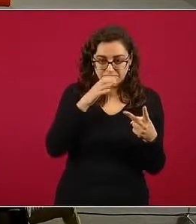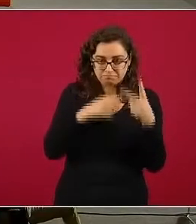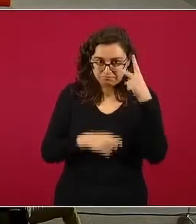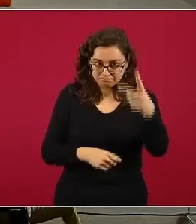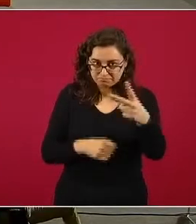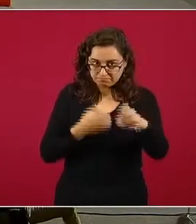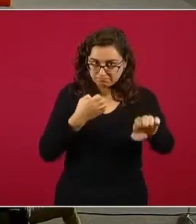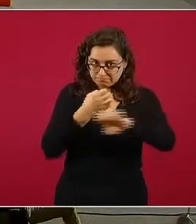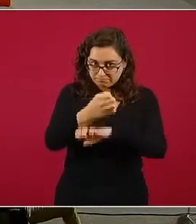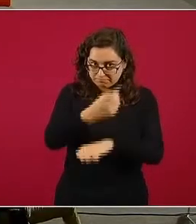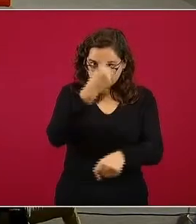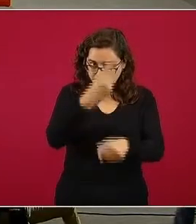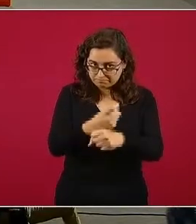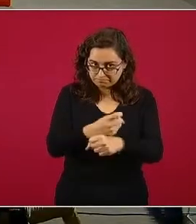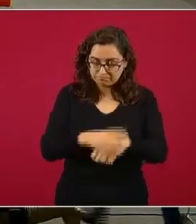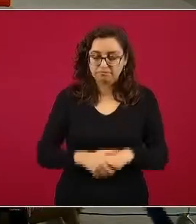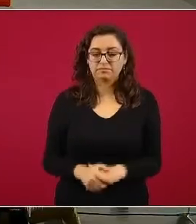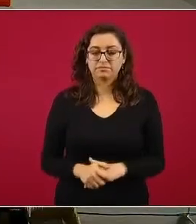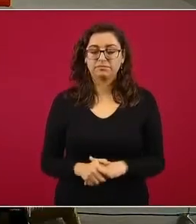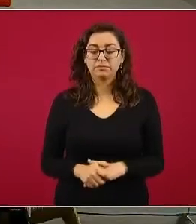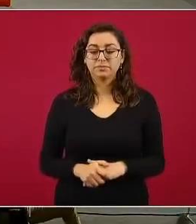Vamos a pasar con usted, por favor.